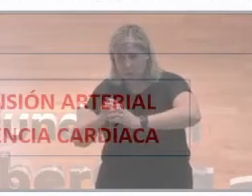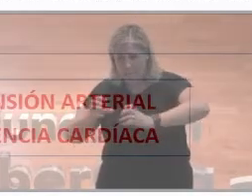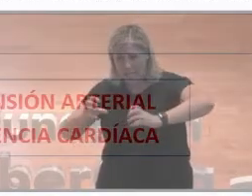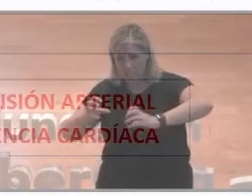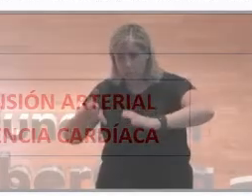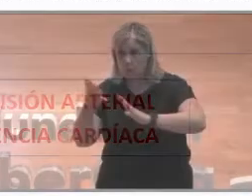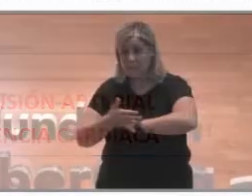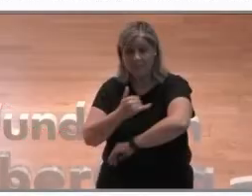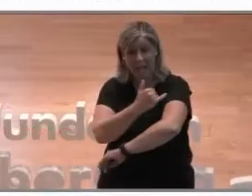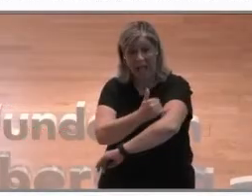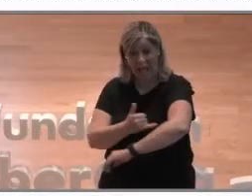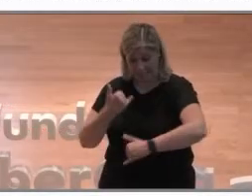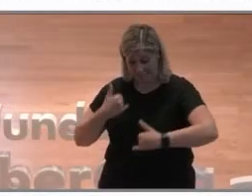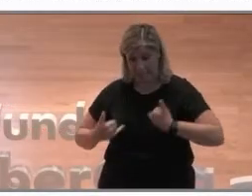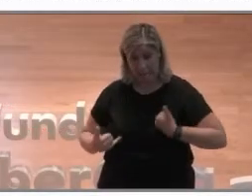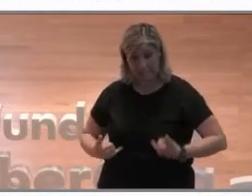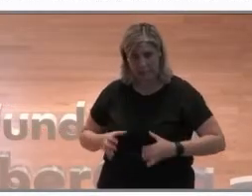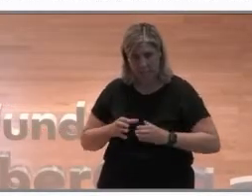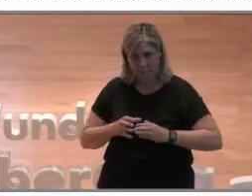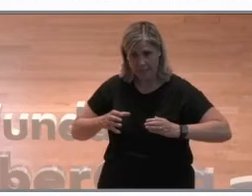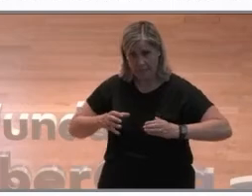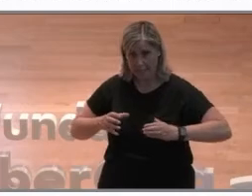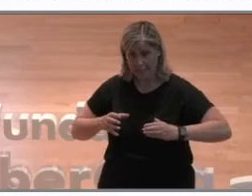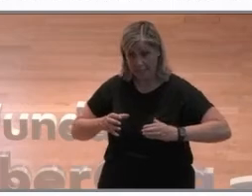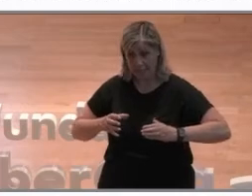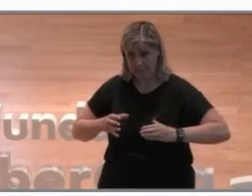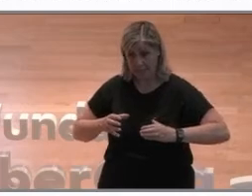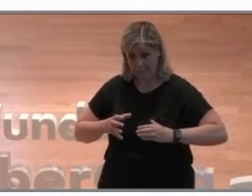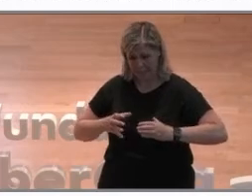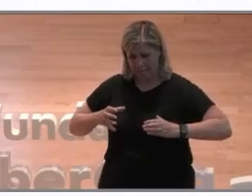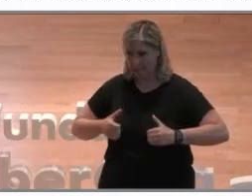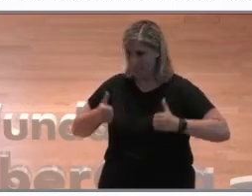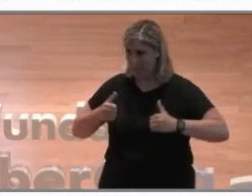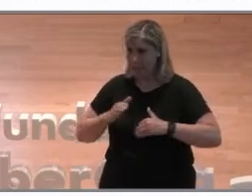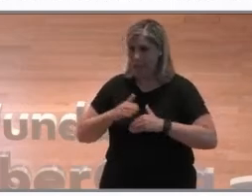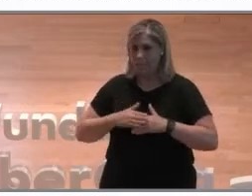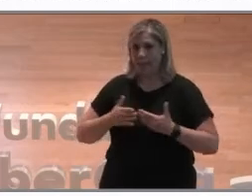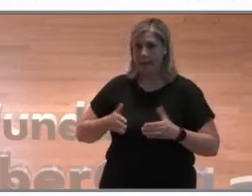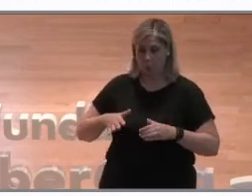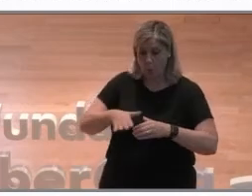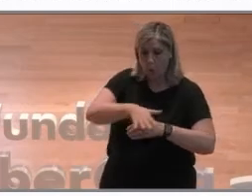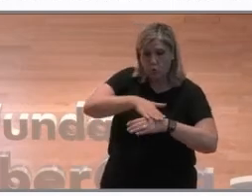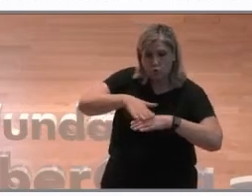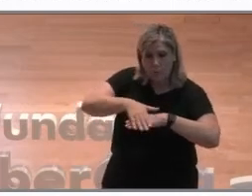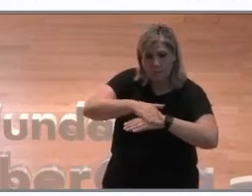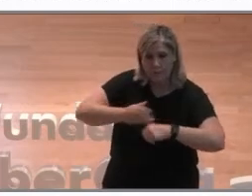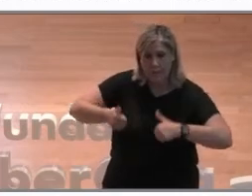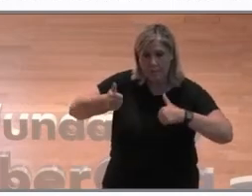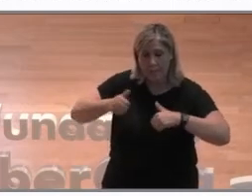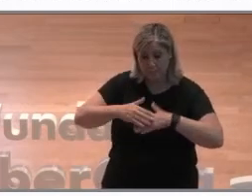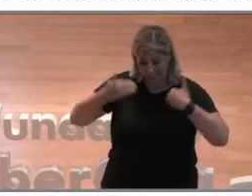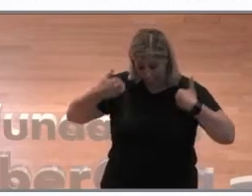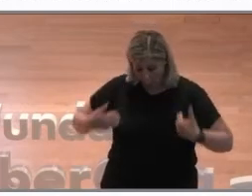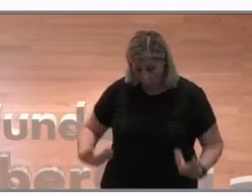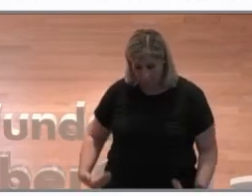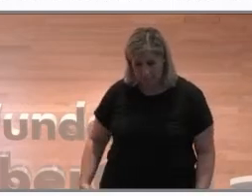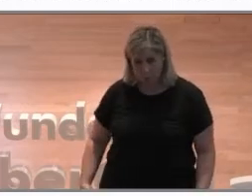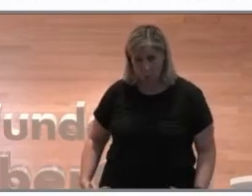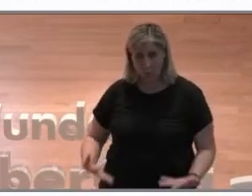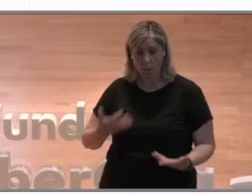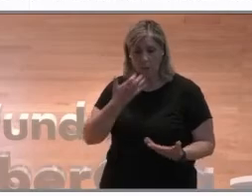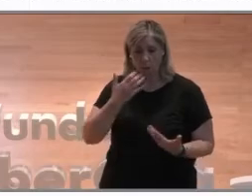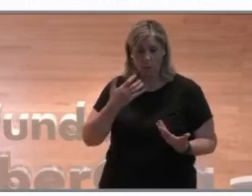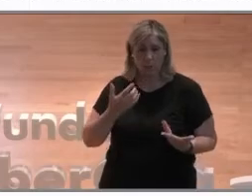se dilatan. Se dilatan para tener, los vasos se dilatan para tener más superficie y para que el organismo pueda perder,